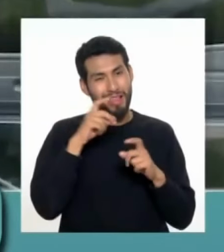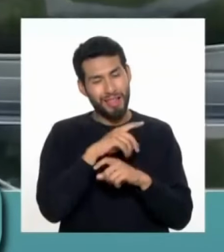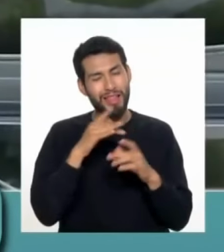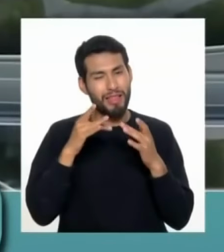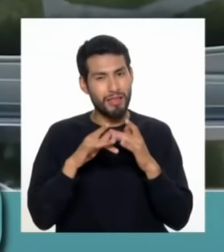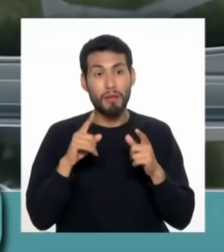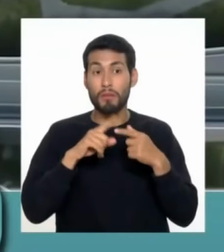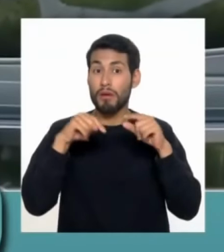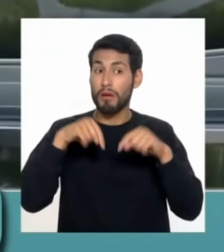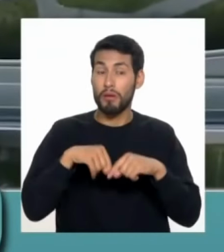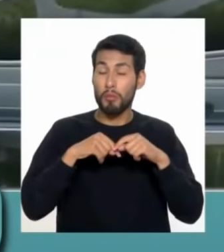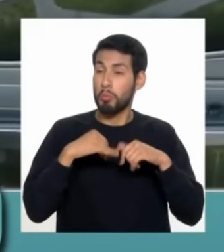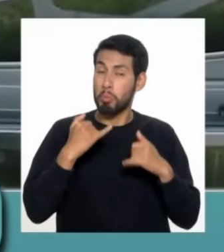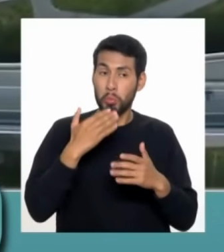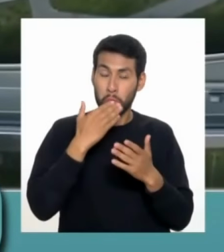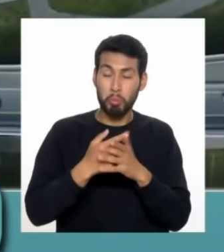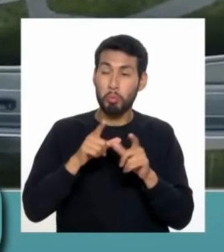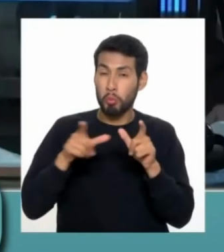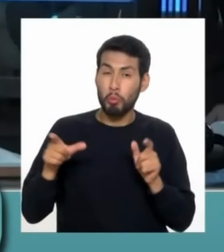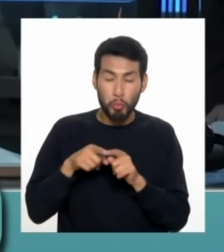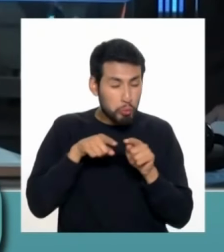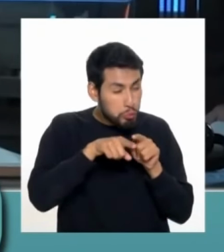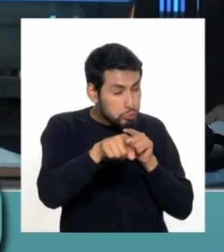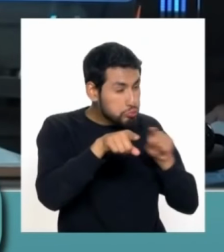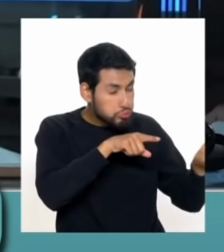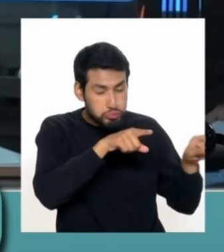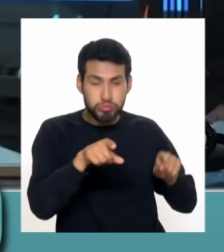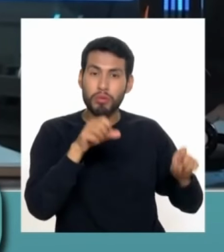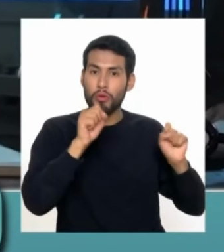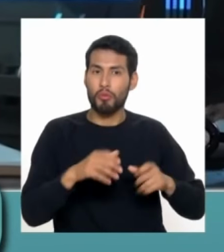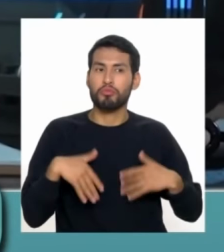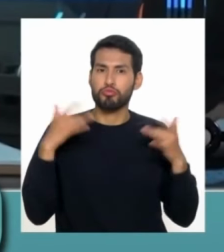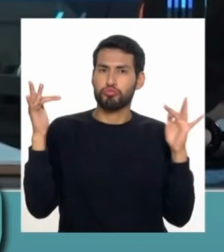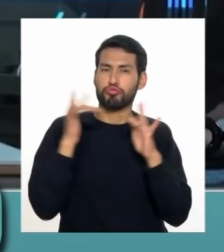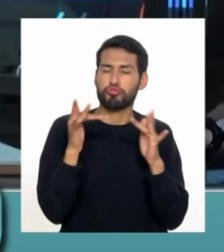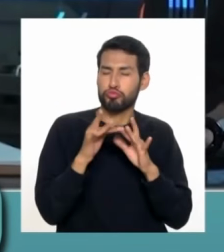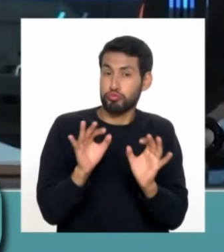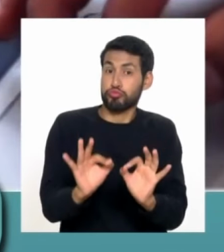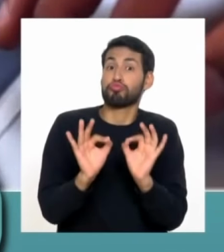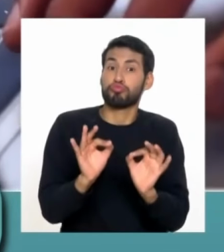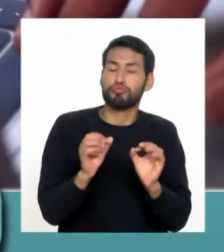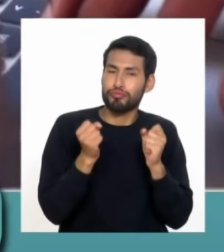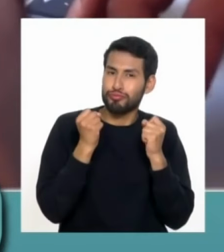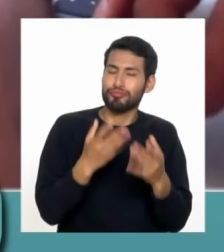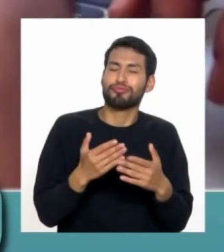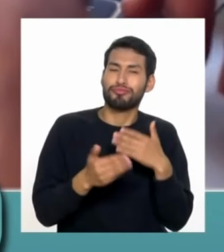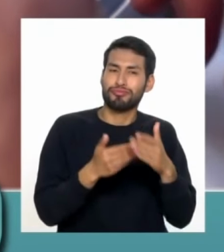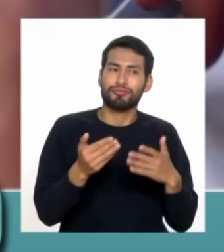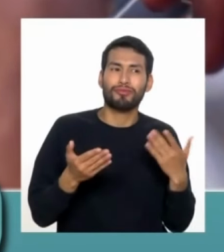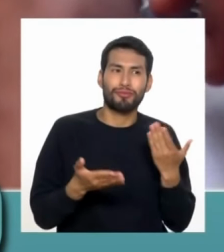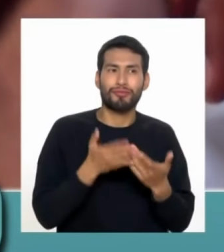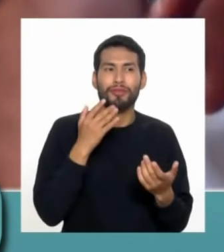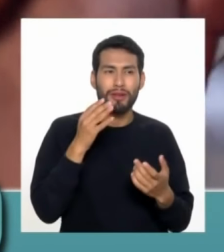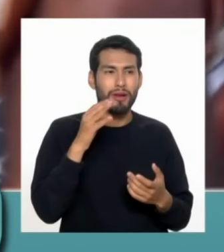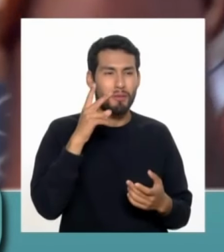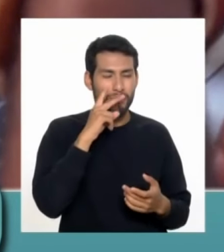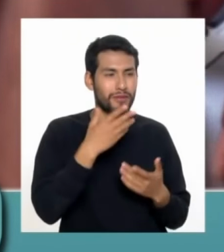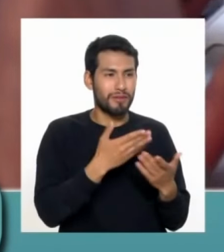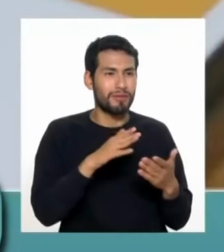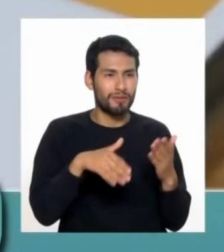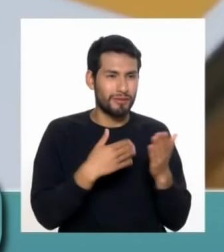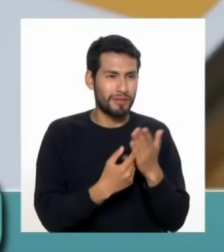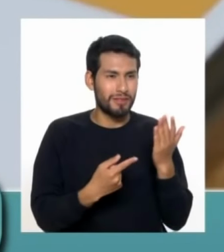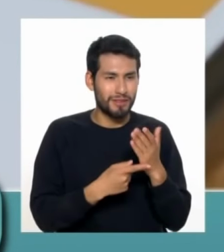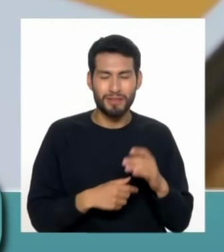que podríamos, en lugares más apartados inclusive, lograr tener una conectividad más fácil aprovechando esas tecnologías, ¿no?